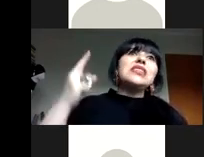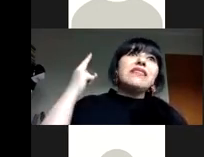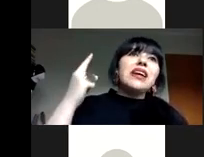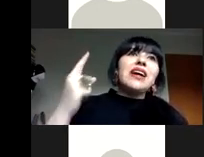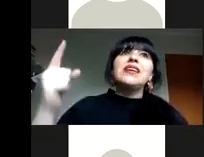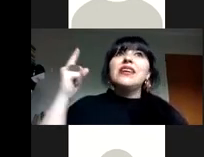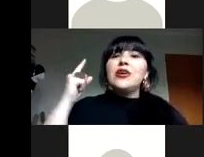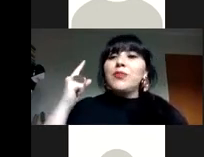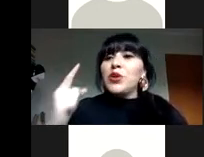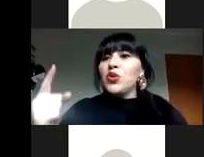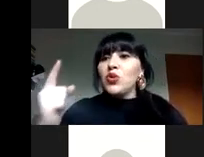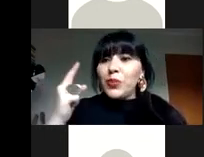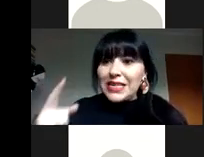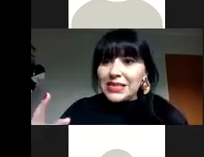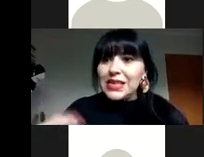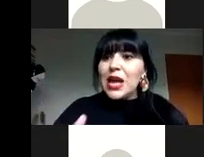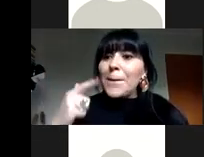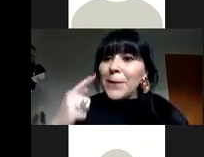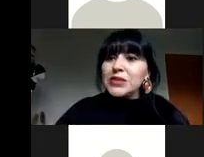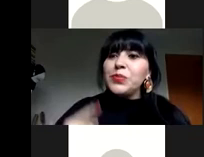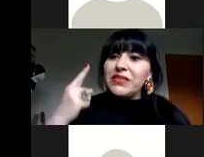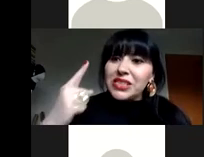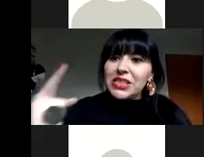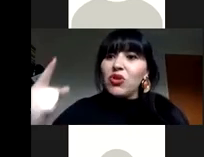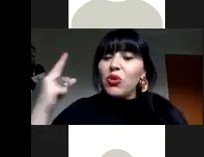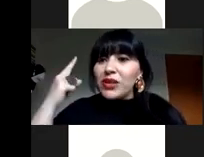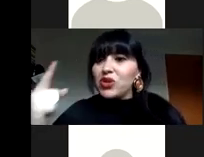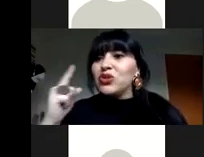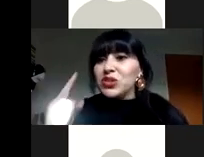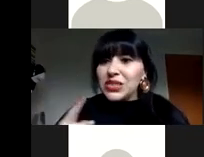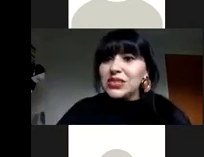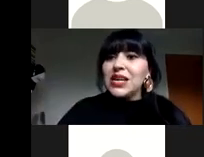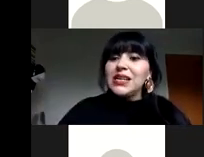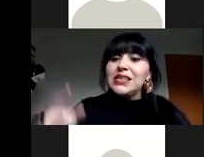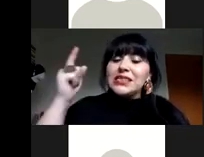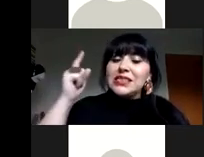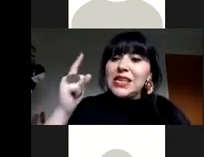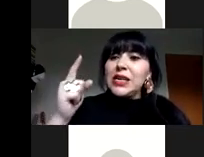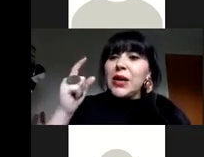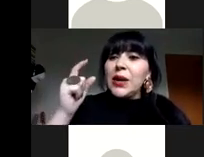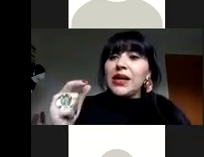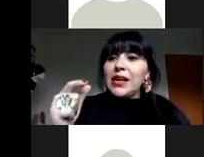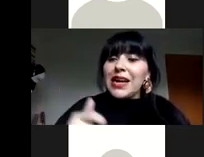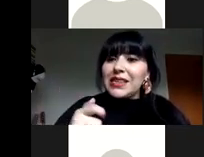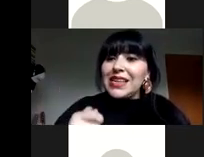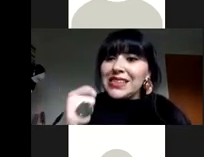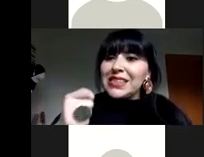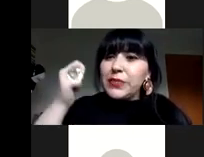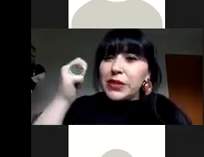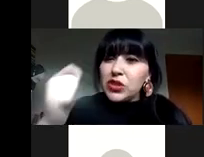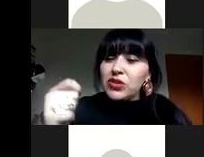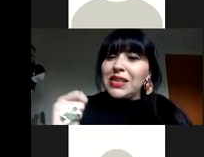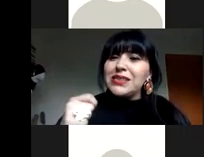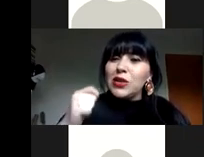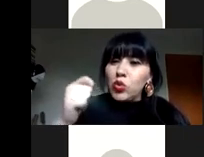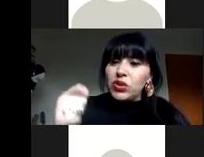de trabajar en pro de un país más preventivo, con mayor conciencia de de la